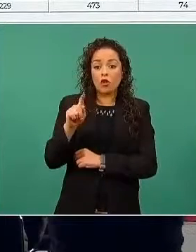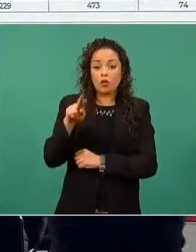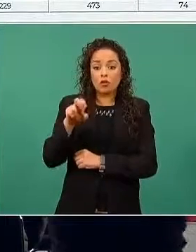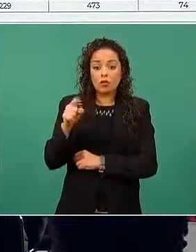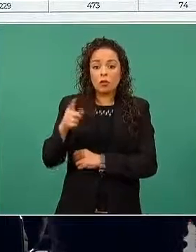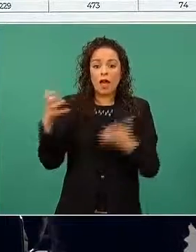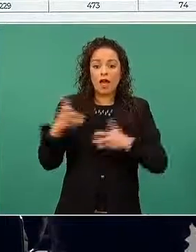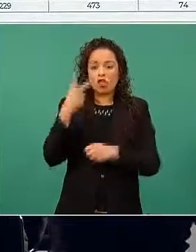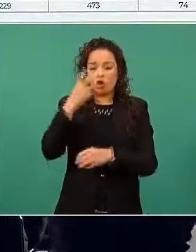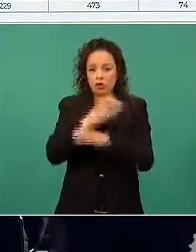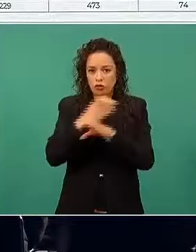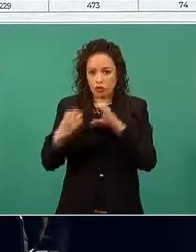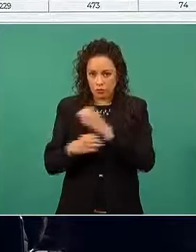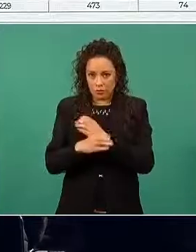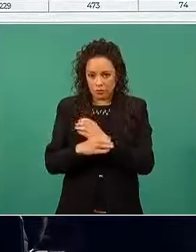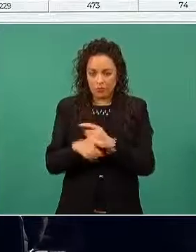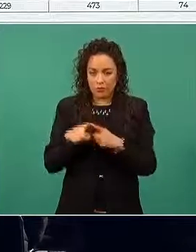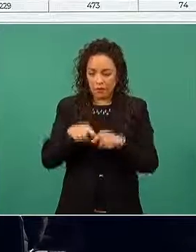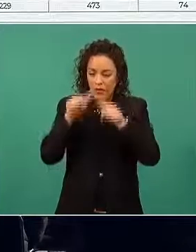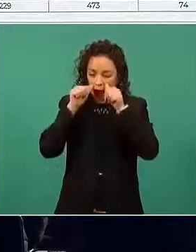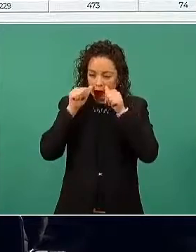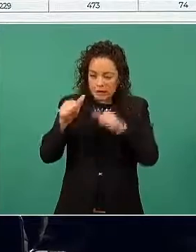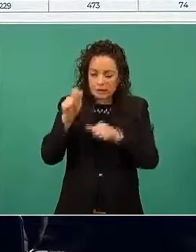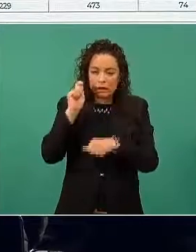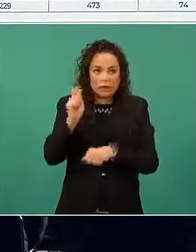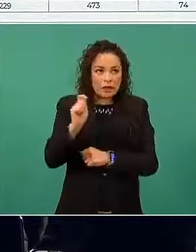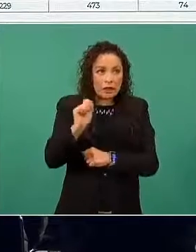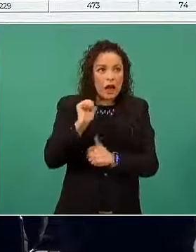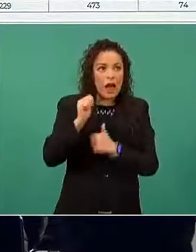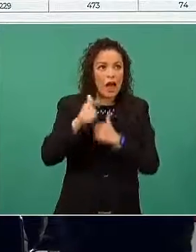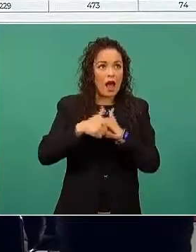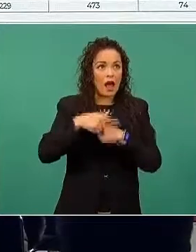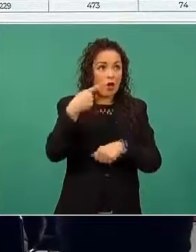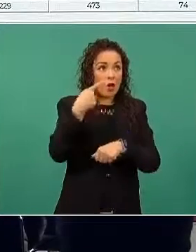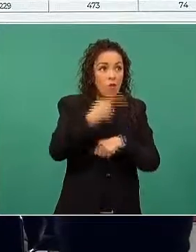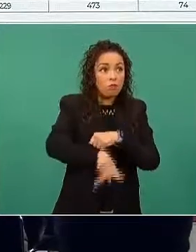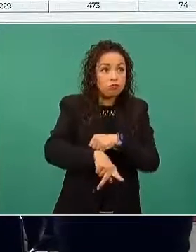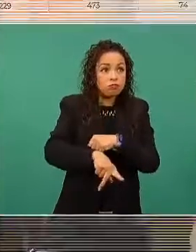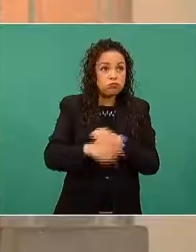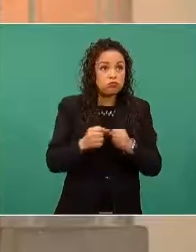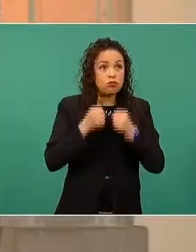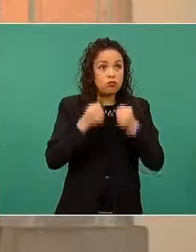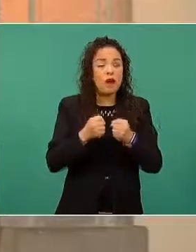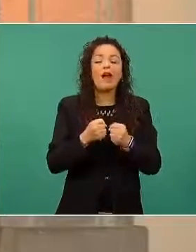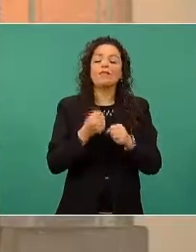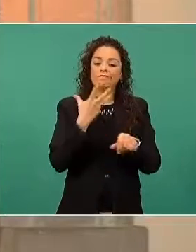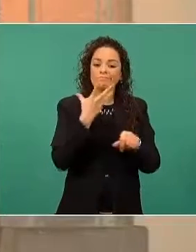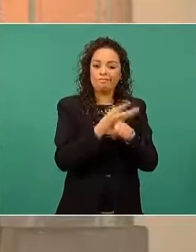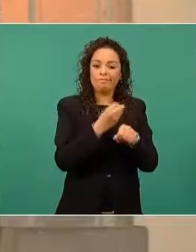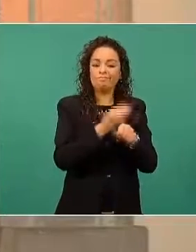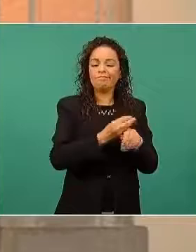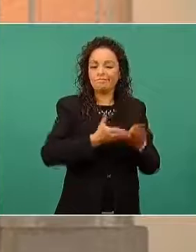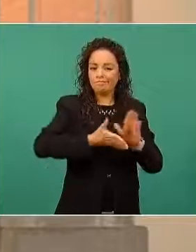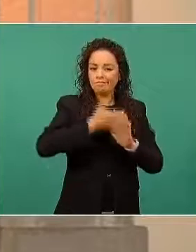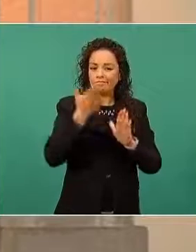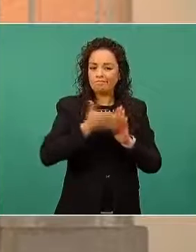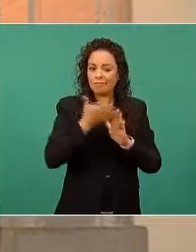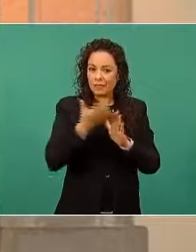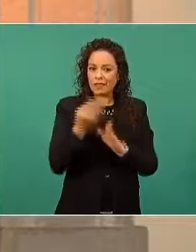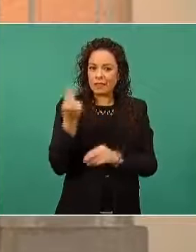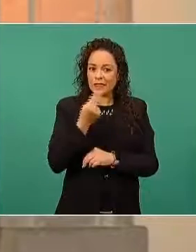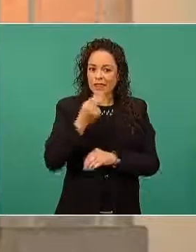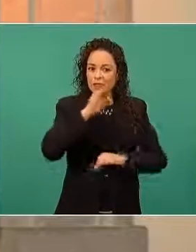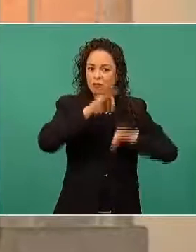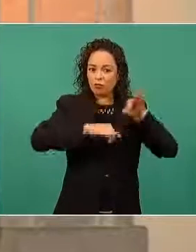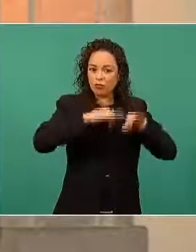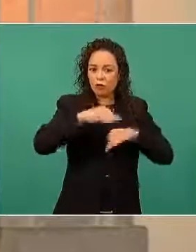Primero, la atención a los riesgos críticos. Vamos a dar los mantenimientos y la rehabilitación de las plantas para